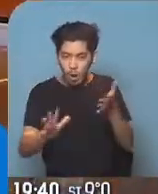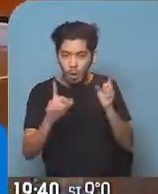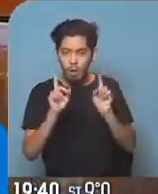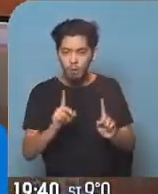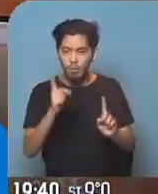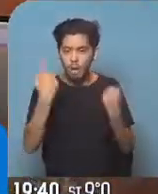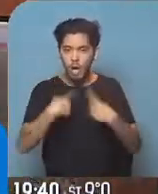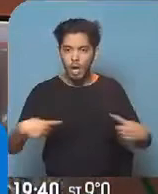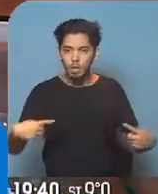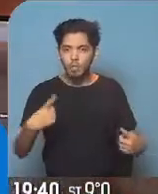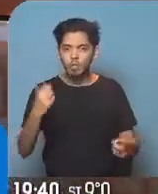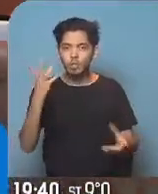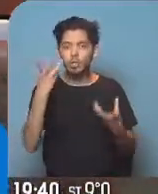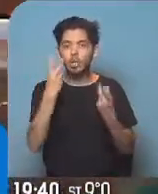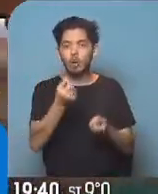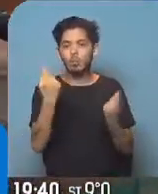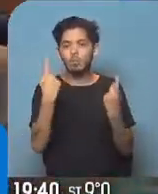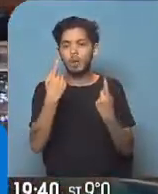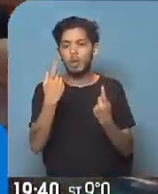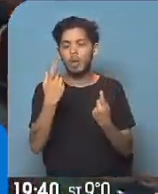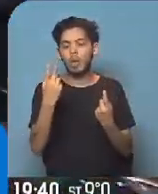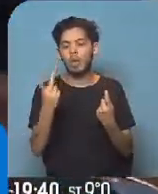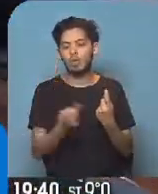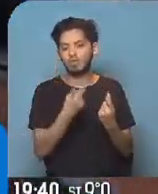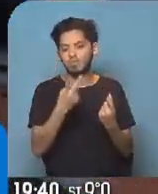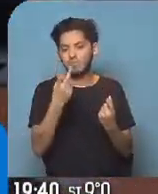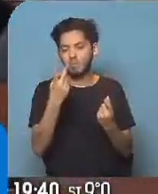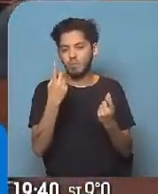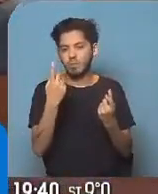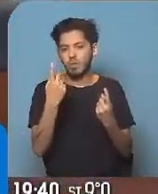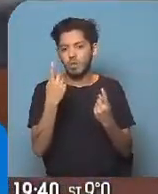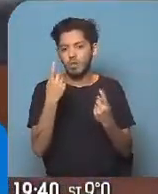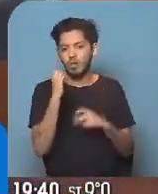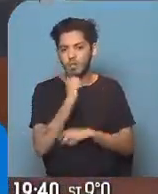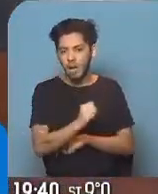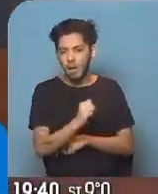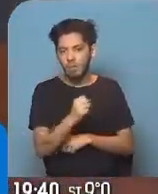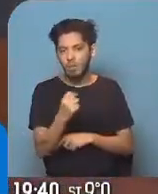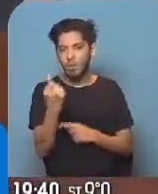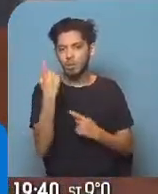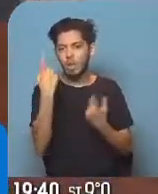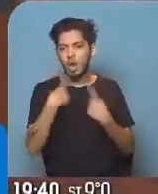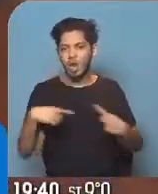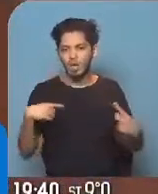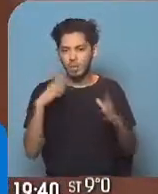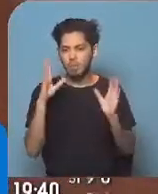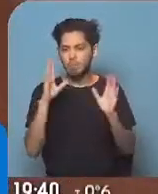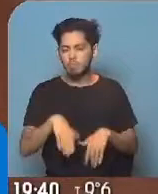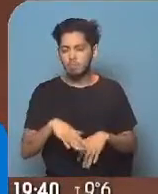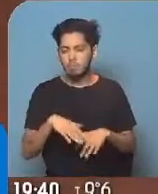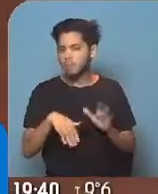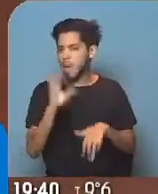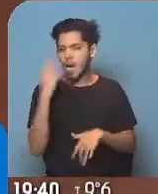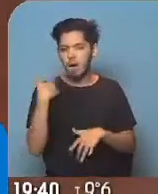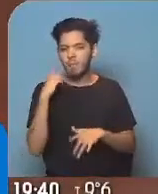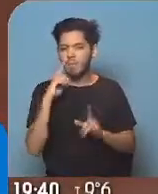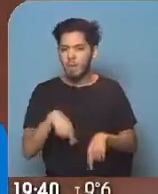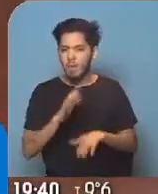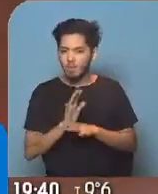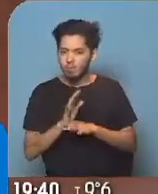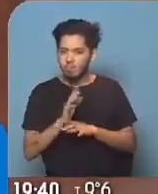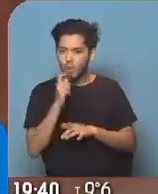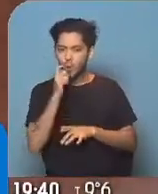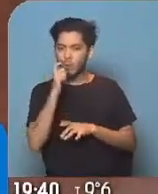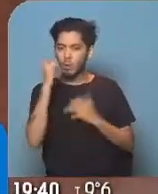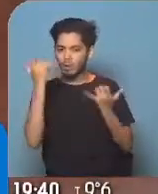sido la compra de chatarra fraudulenta y uno de los hechos más vergonzantes. Aquí en este caso, la